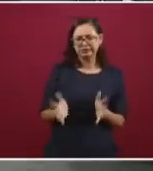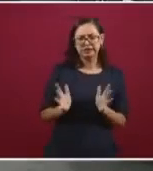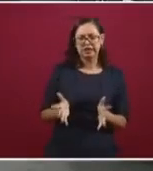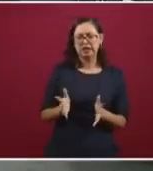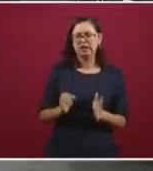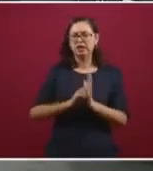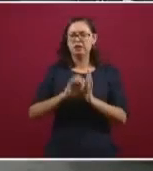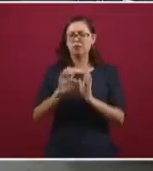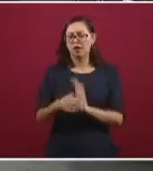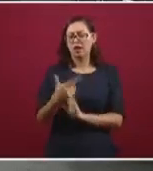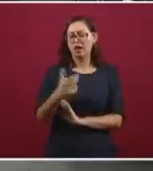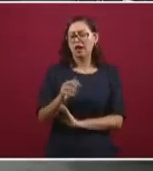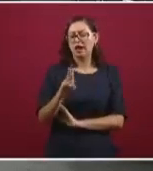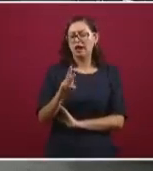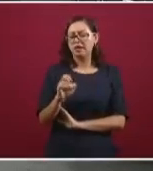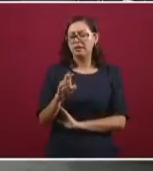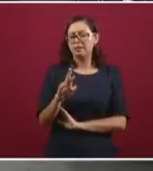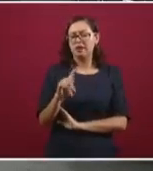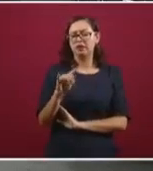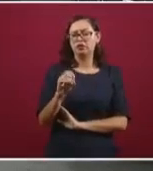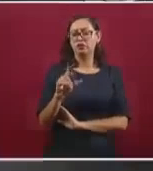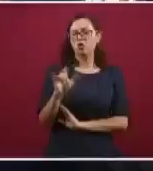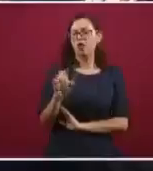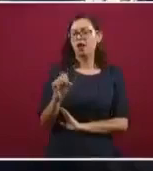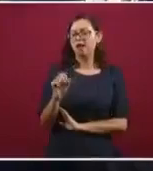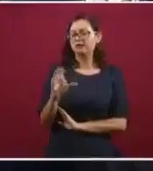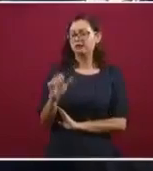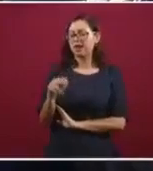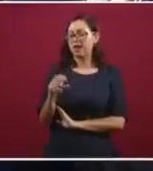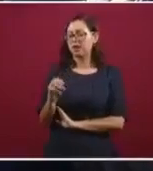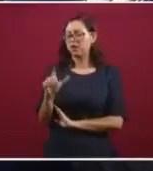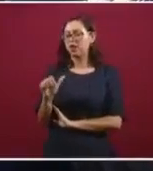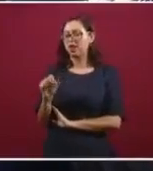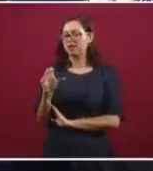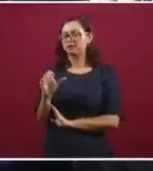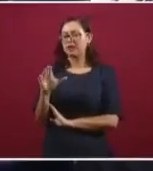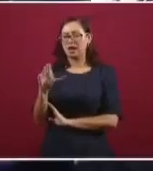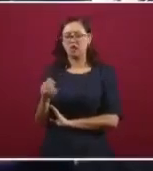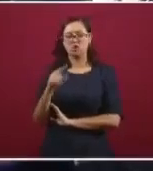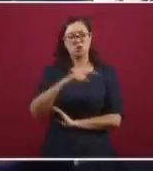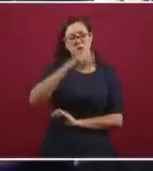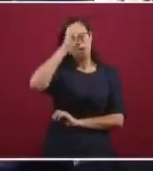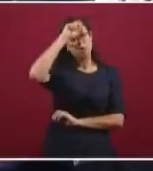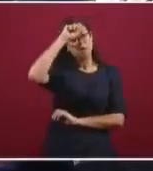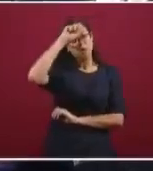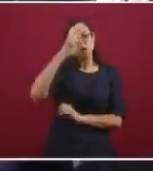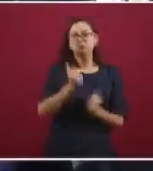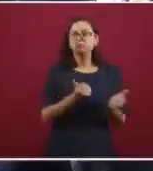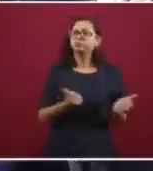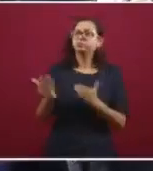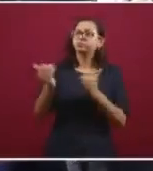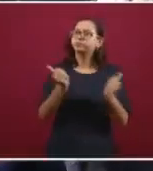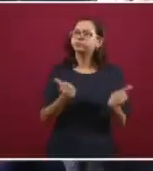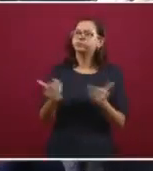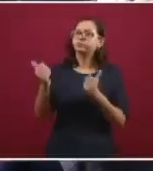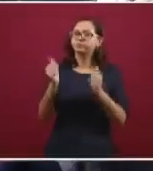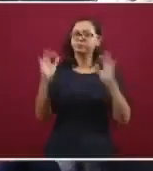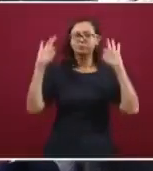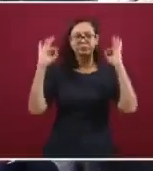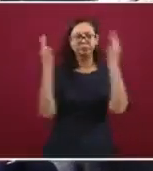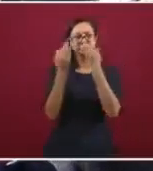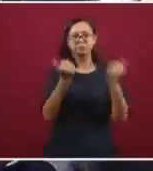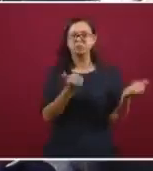Heriberto Lascano ya estaba hasta incluso exportando minería desde la aduana de Lázaro Cárdenas y la aduana